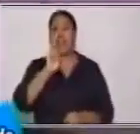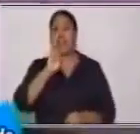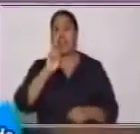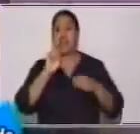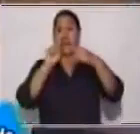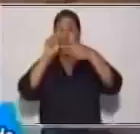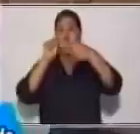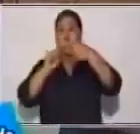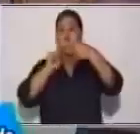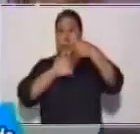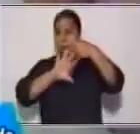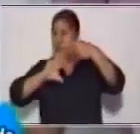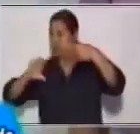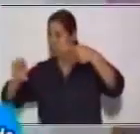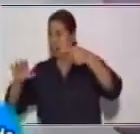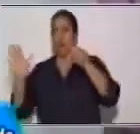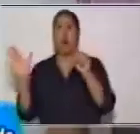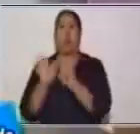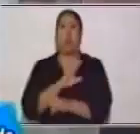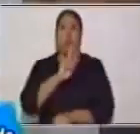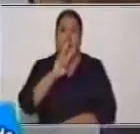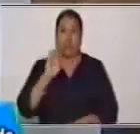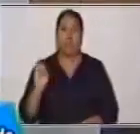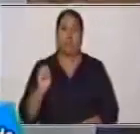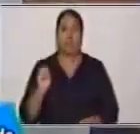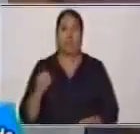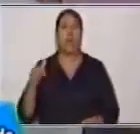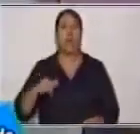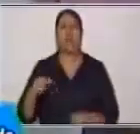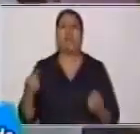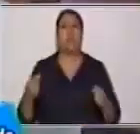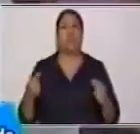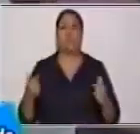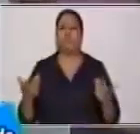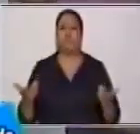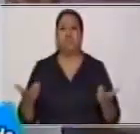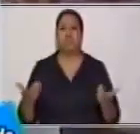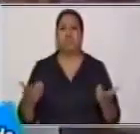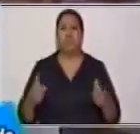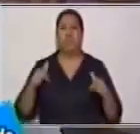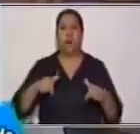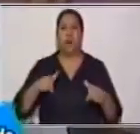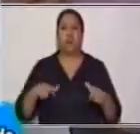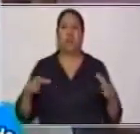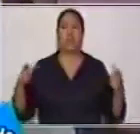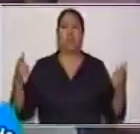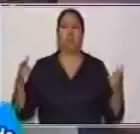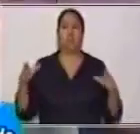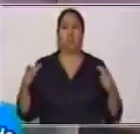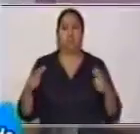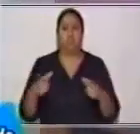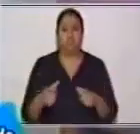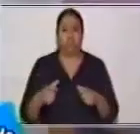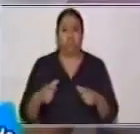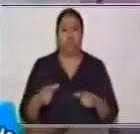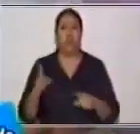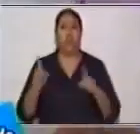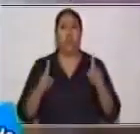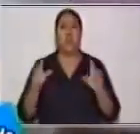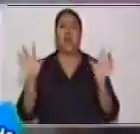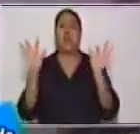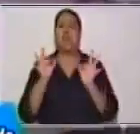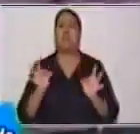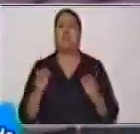valor. ¿Qué es lo que procede en este momento para abreviar la forma como estamos